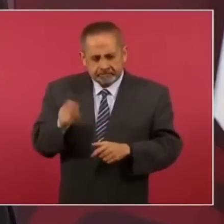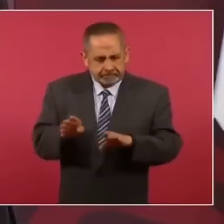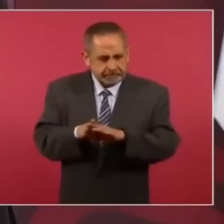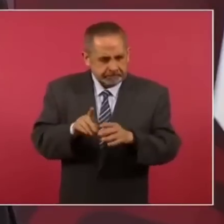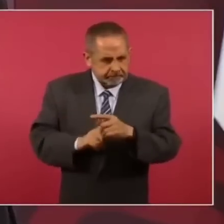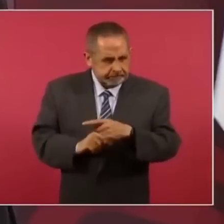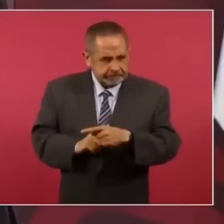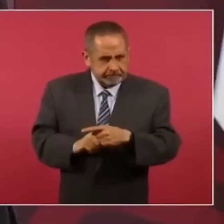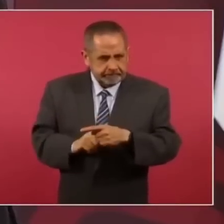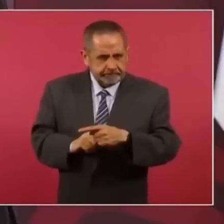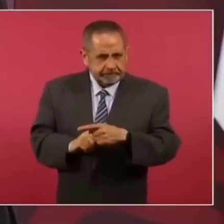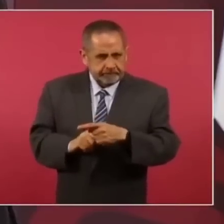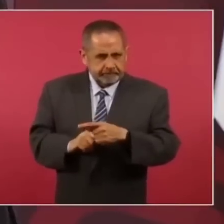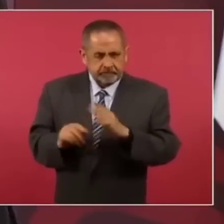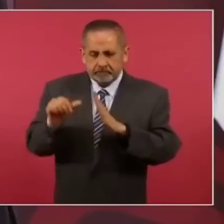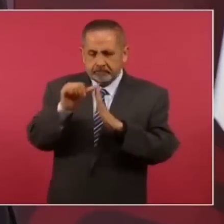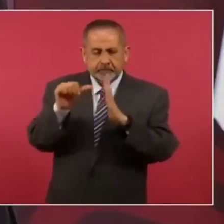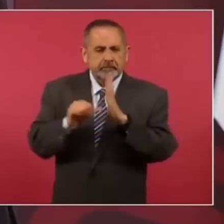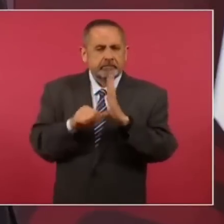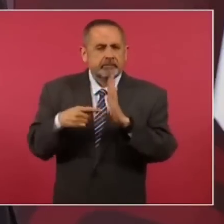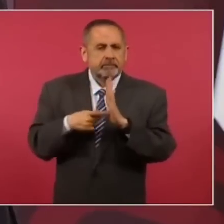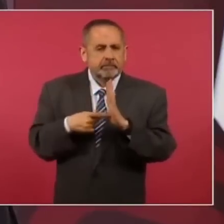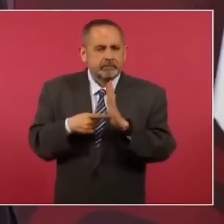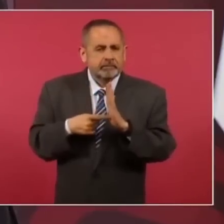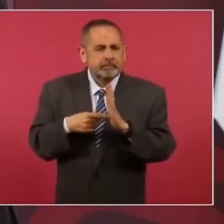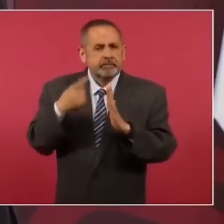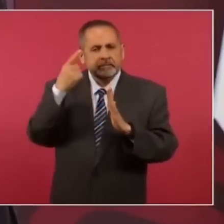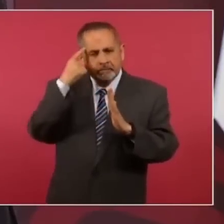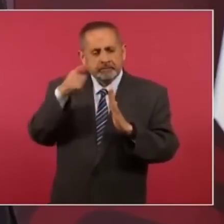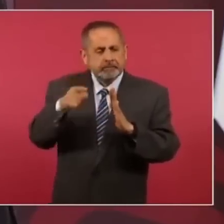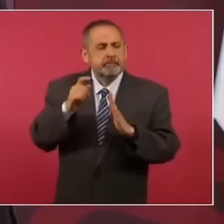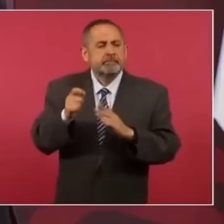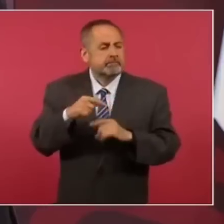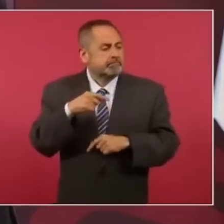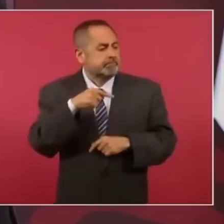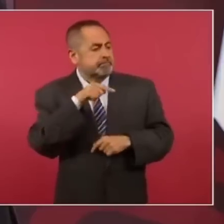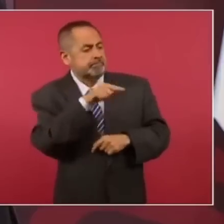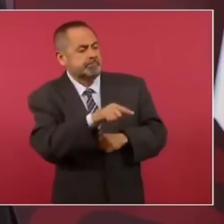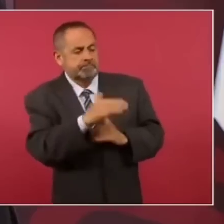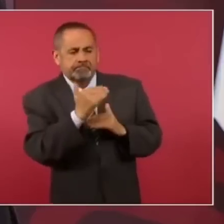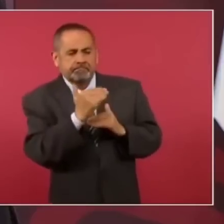de el artículo para limitar